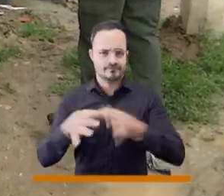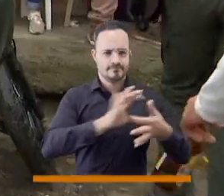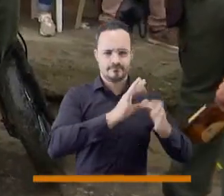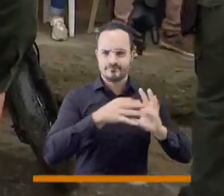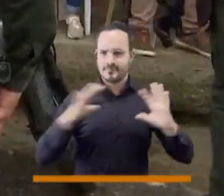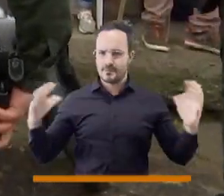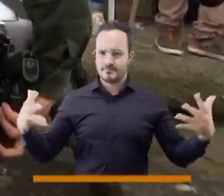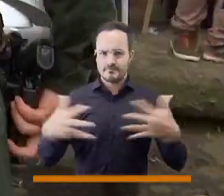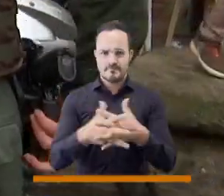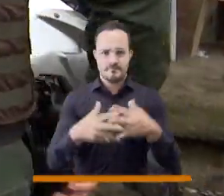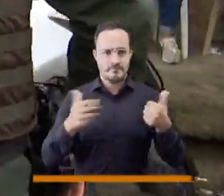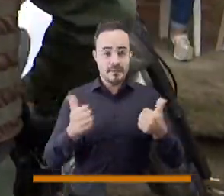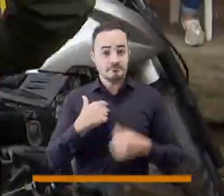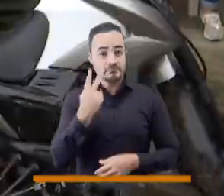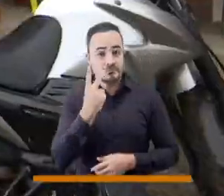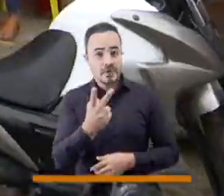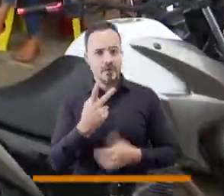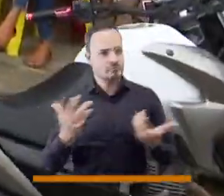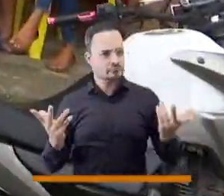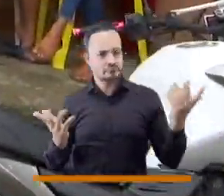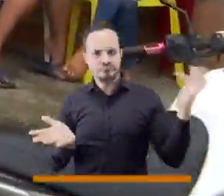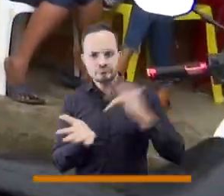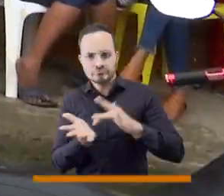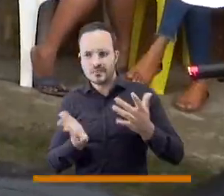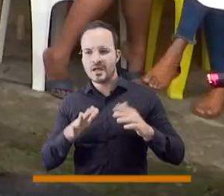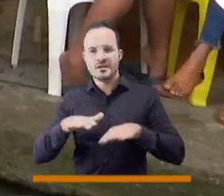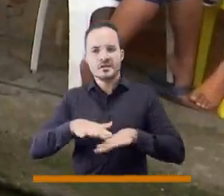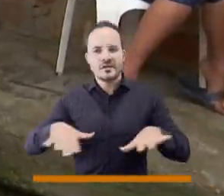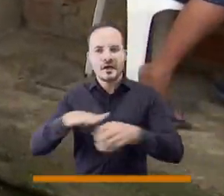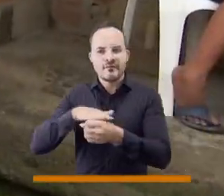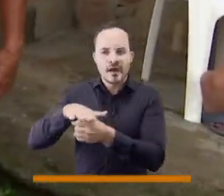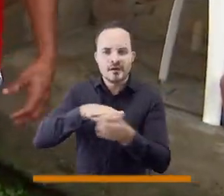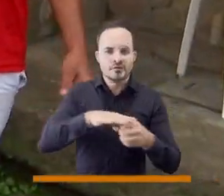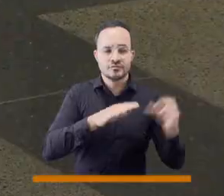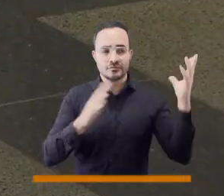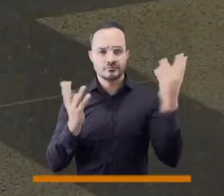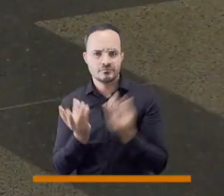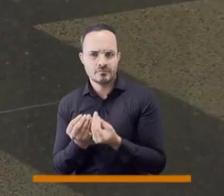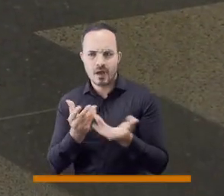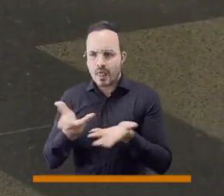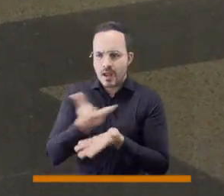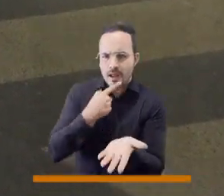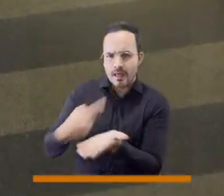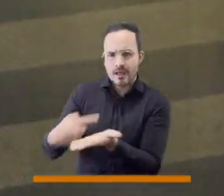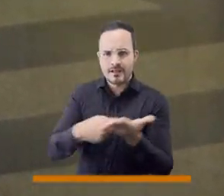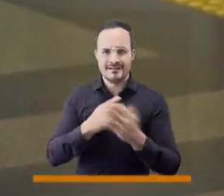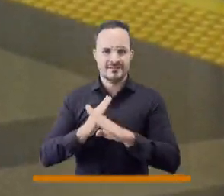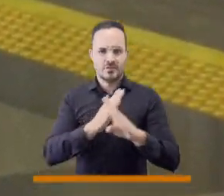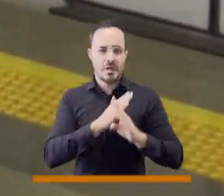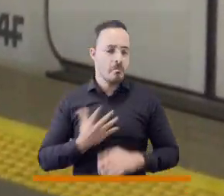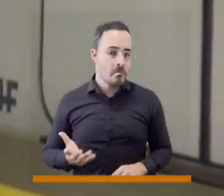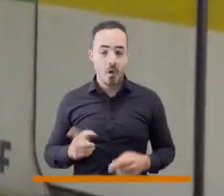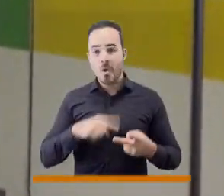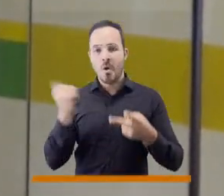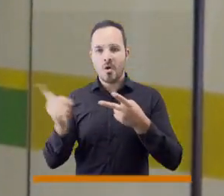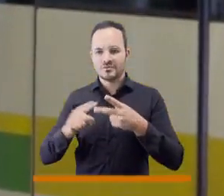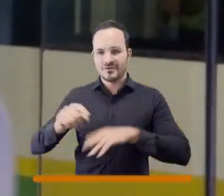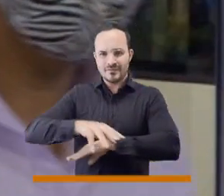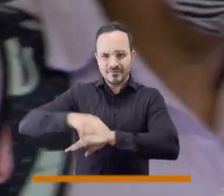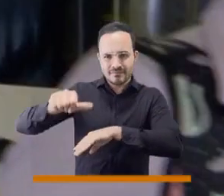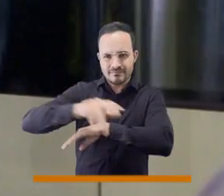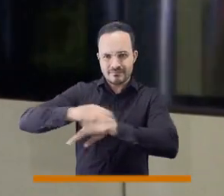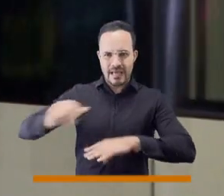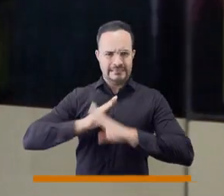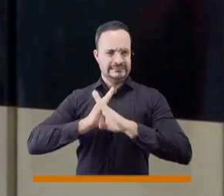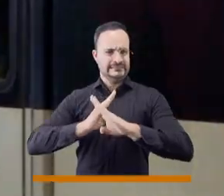toda la comunidad, porque ya la comunidad ya no está participando casi de frentes de seguridad comunitarios, ya no hay estrategias como la del